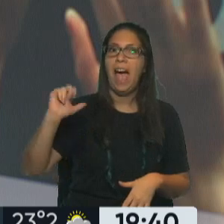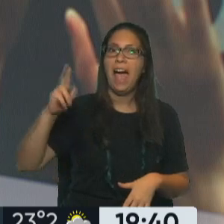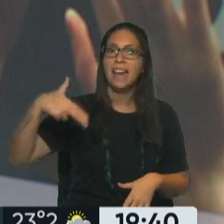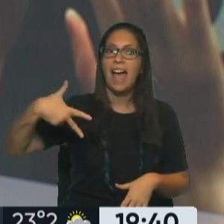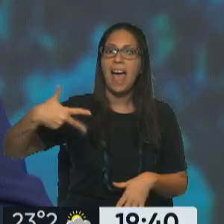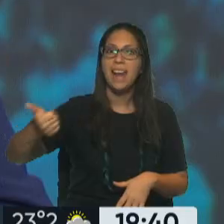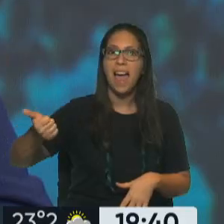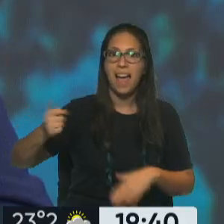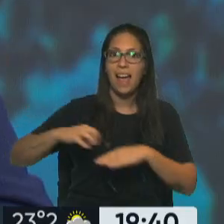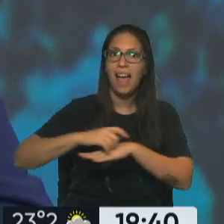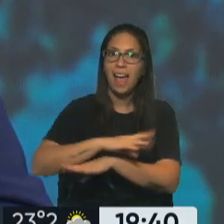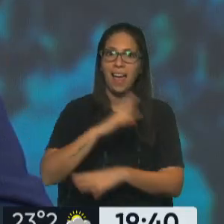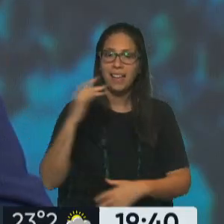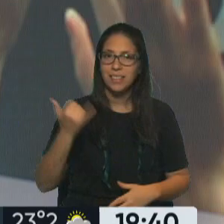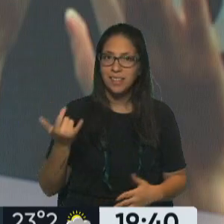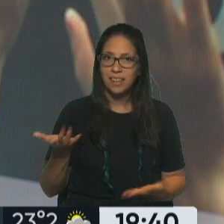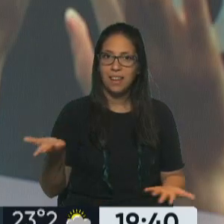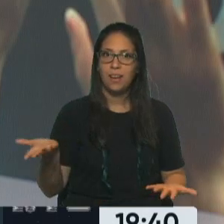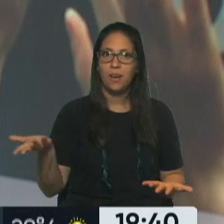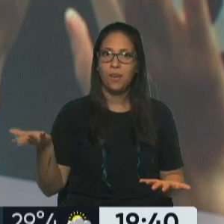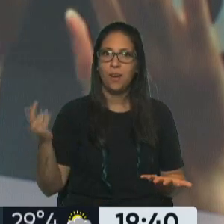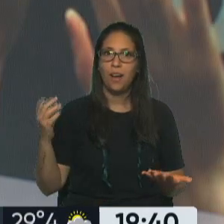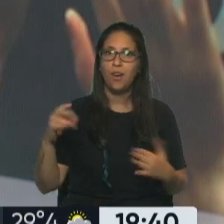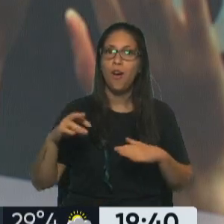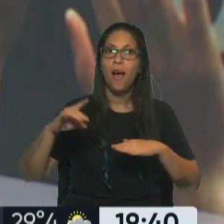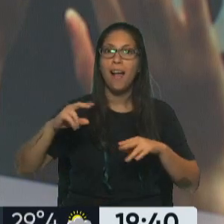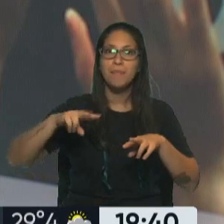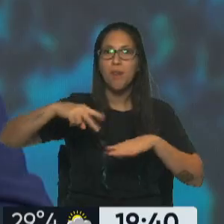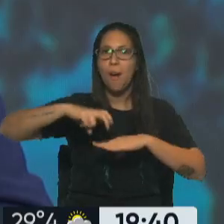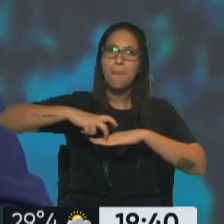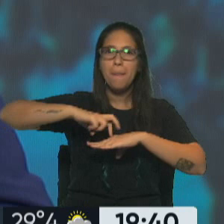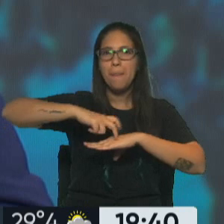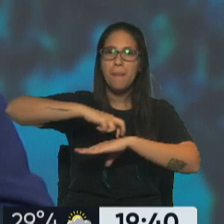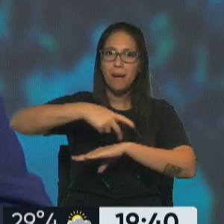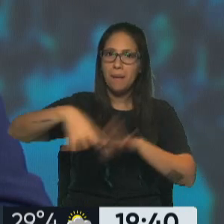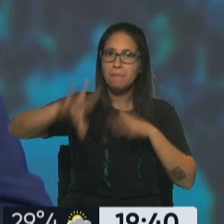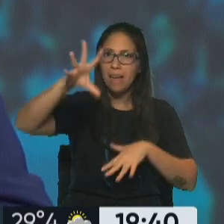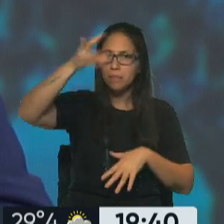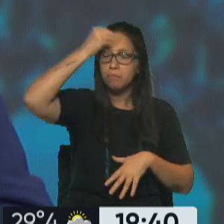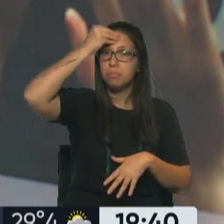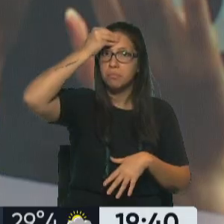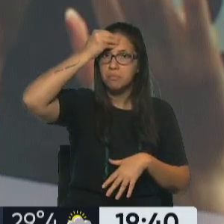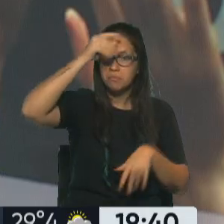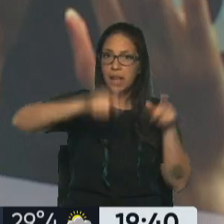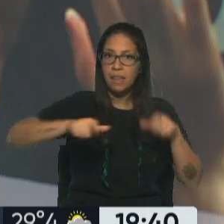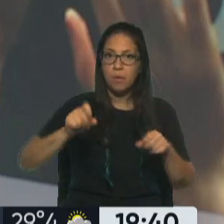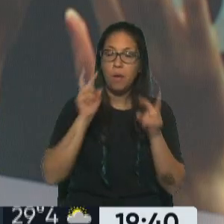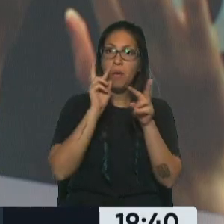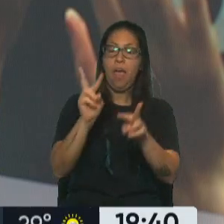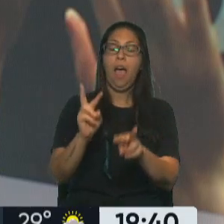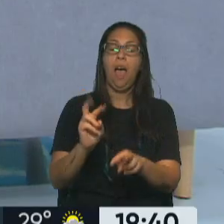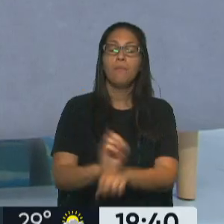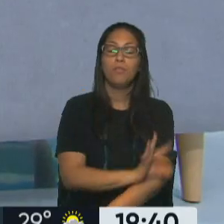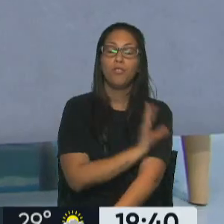hacía la de crespi cresp seco Sí claro cuando viene con sus escarpines tal cual que es una de las más recordadas por la gente pero naturalmente la emoción de un primer